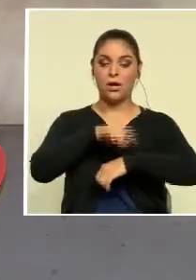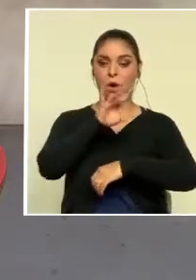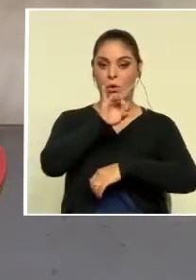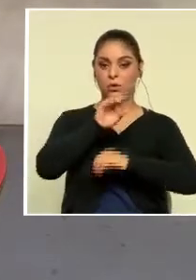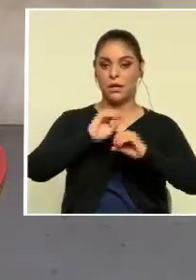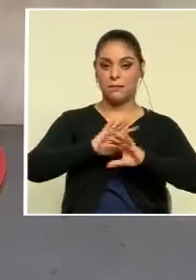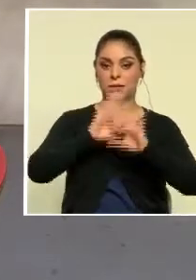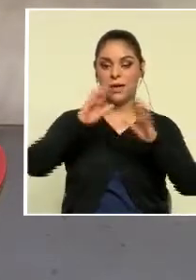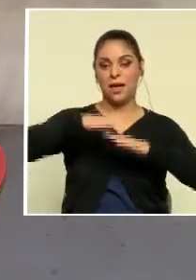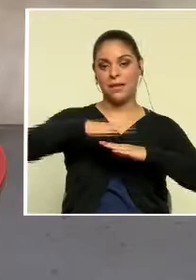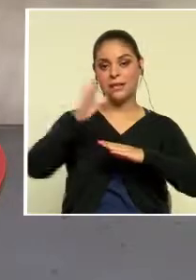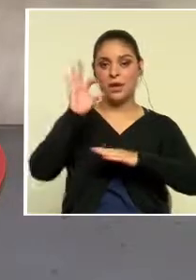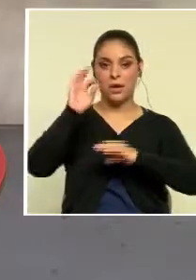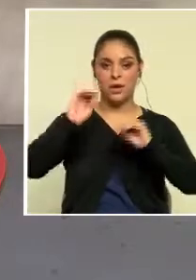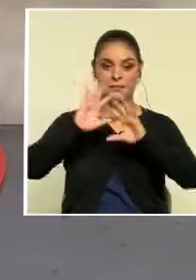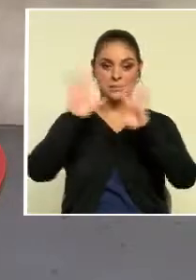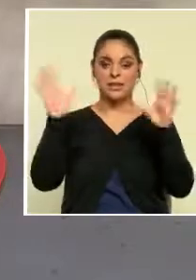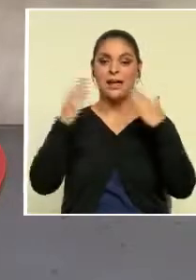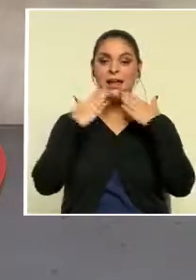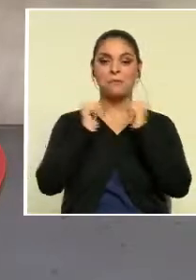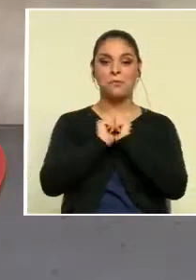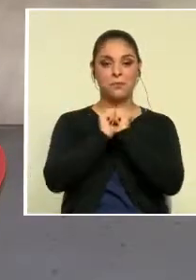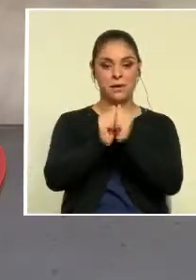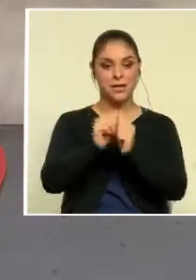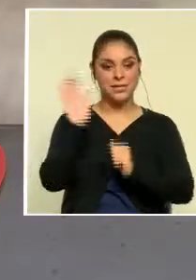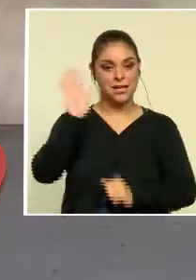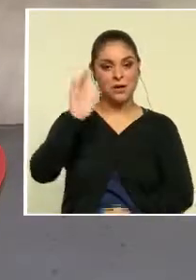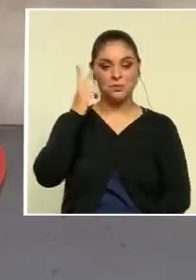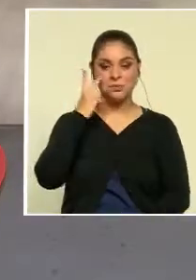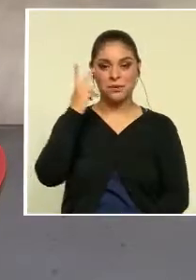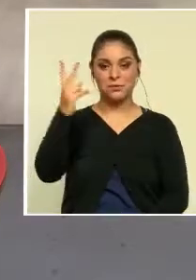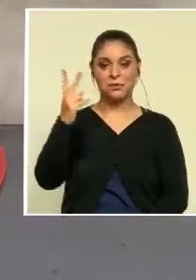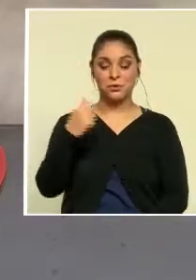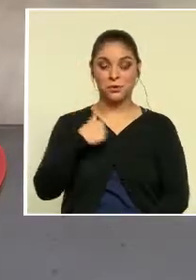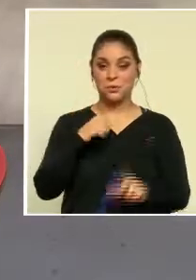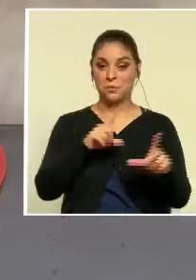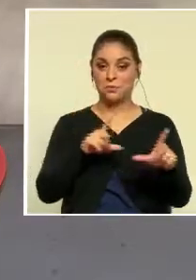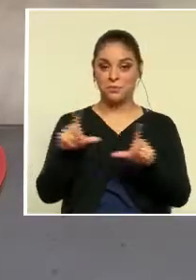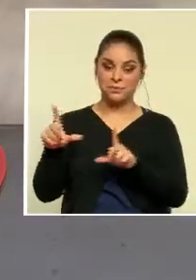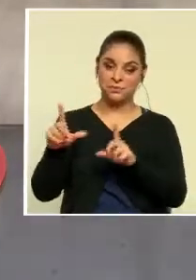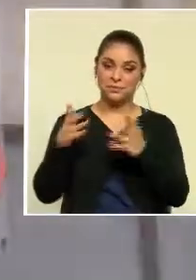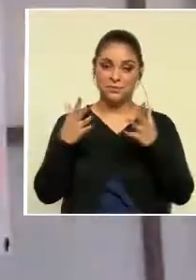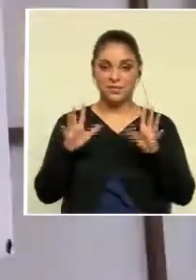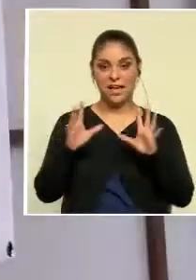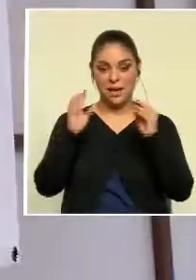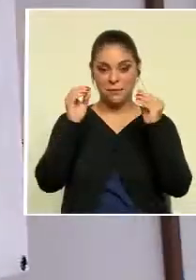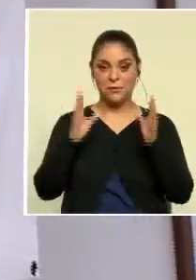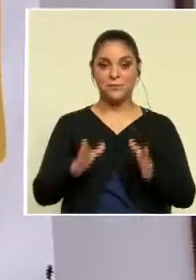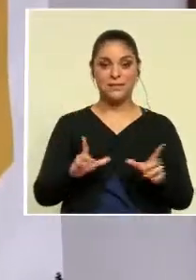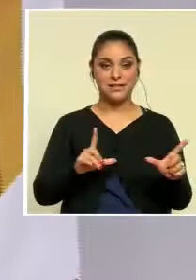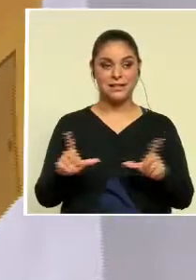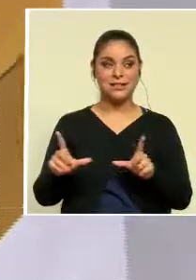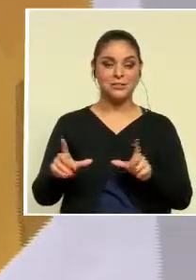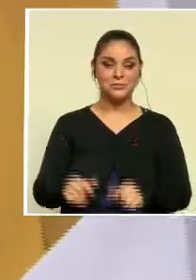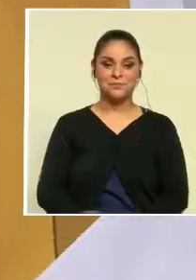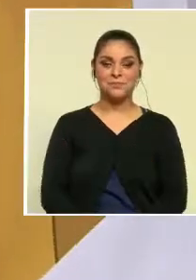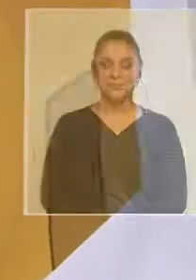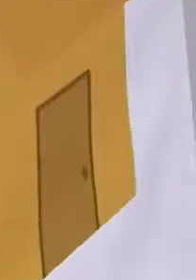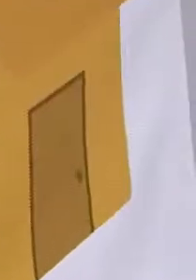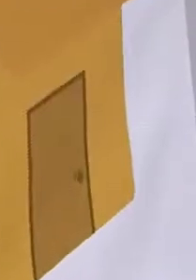mañana gracias por el trabajo no nos vemos chau estoy preparada ni la ley para esto primero